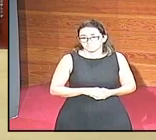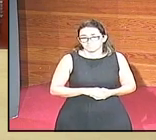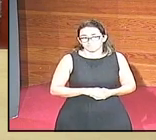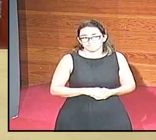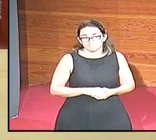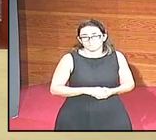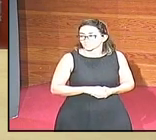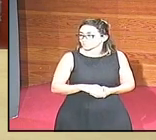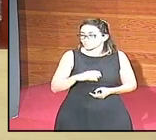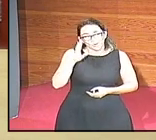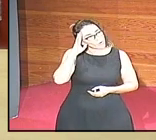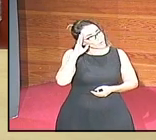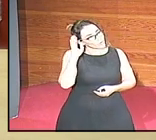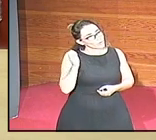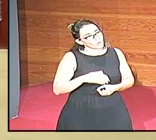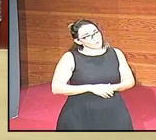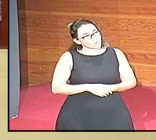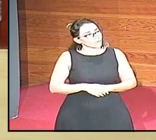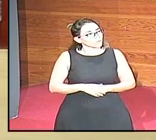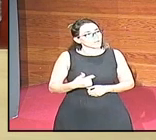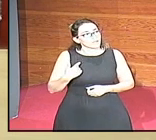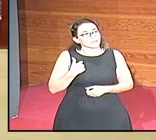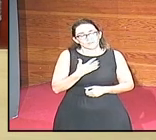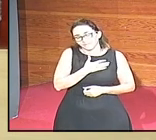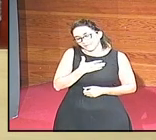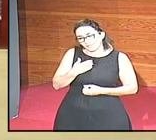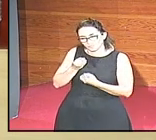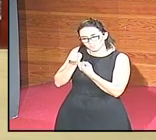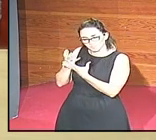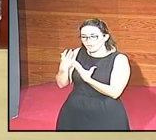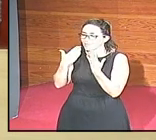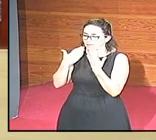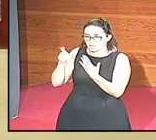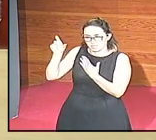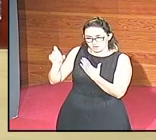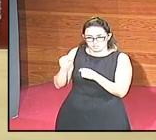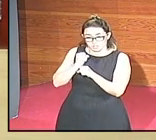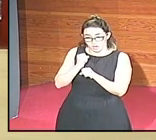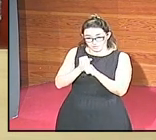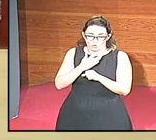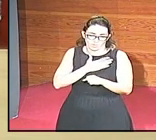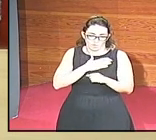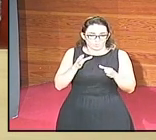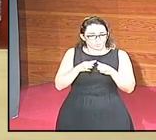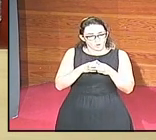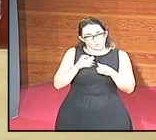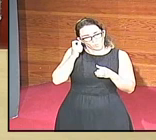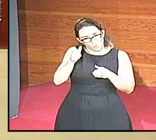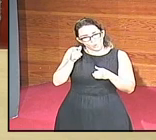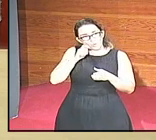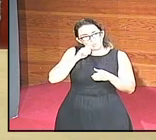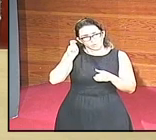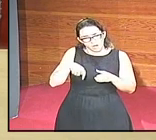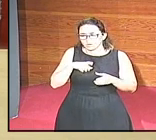Hola. Hola. Solo quería agradecerte por tu trabajo, ¿vale? De parte del pueblo ucraniano, por tu trabajo,